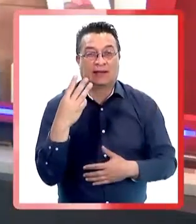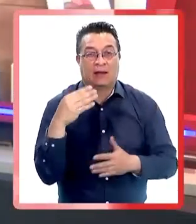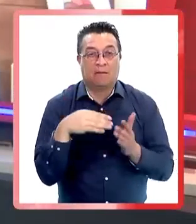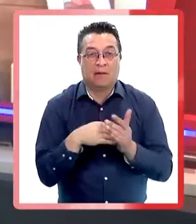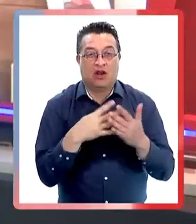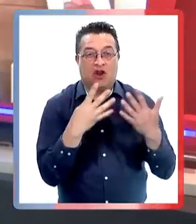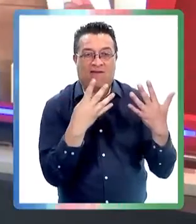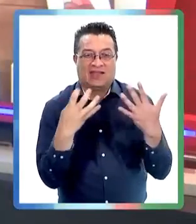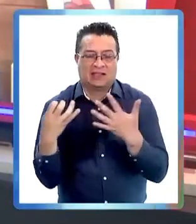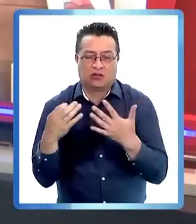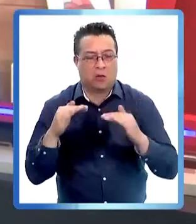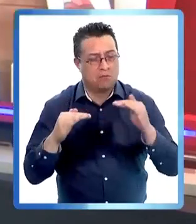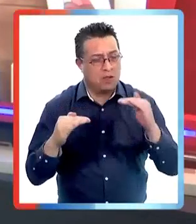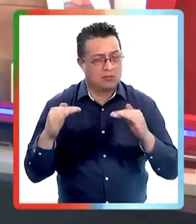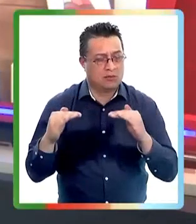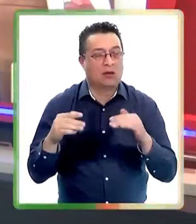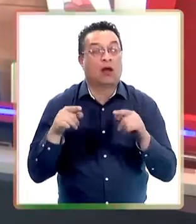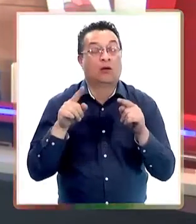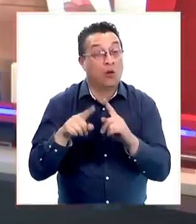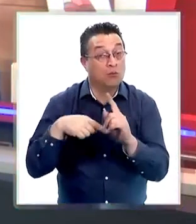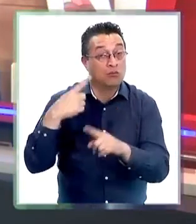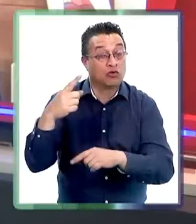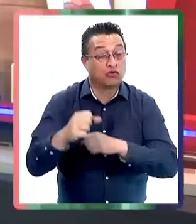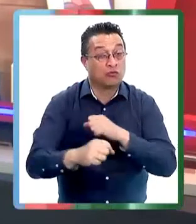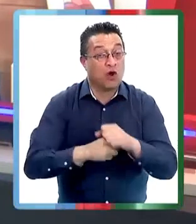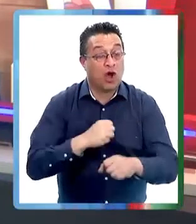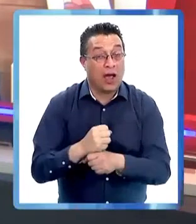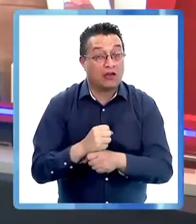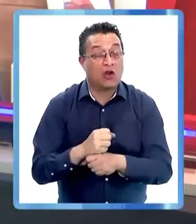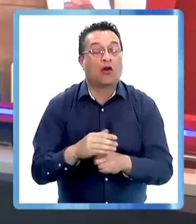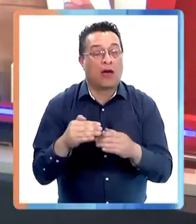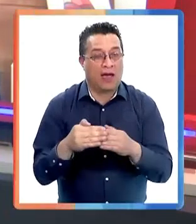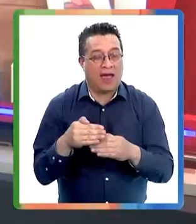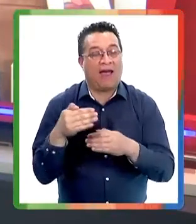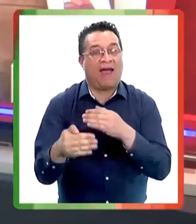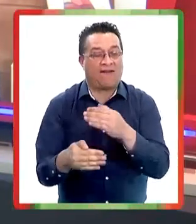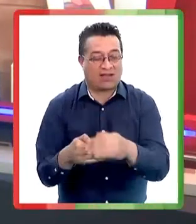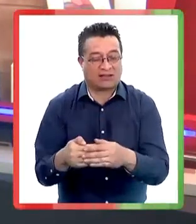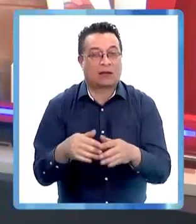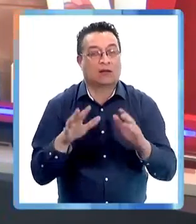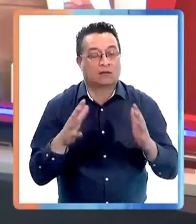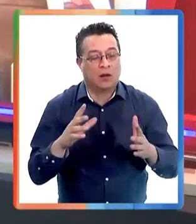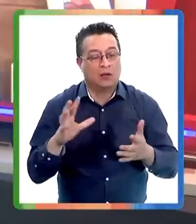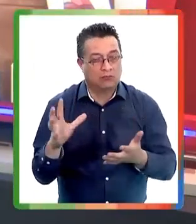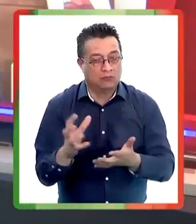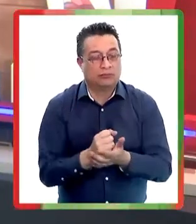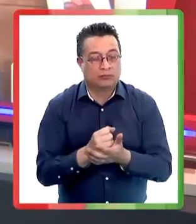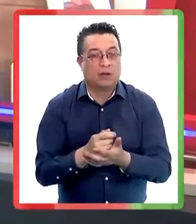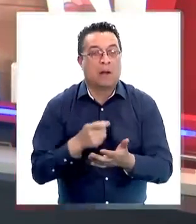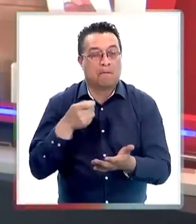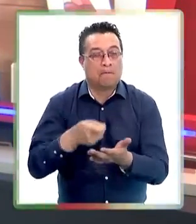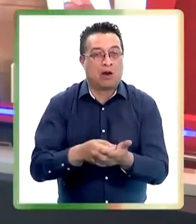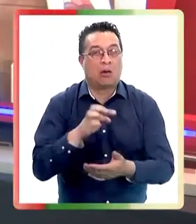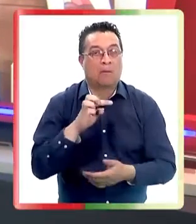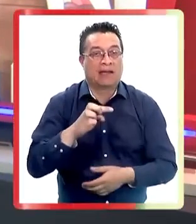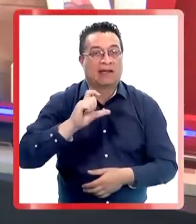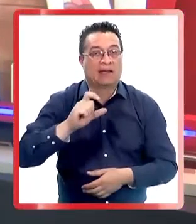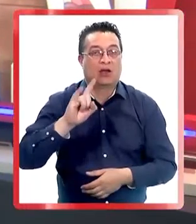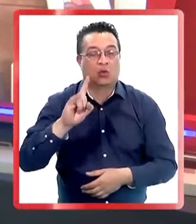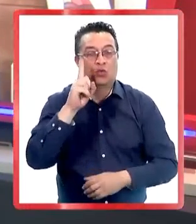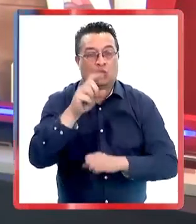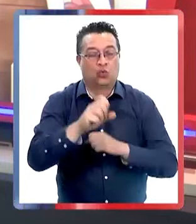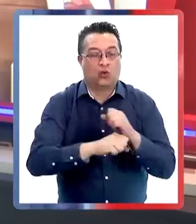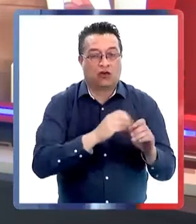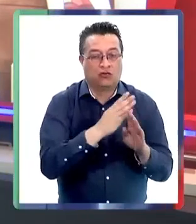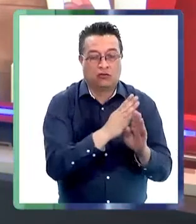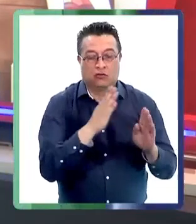193.900 pesos aproximadamente, pero el próximo año, ¿cierto?, va a avanzar y esperamos tener el pago de la PGU durante